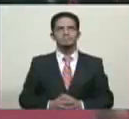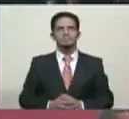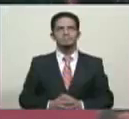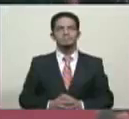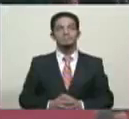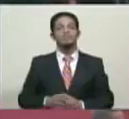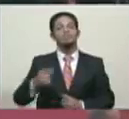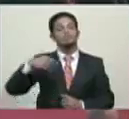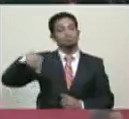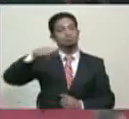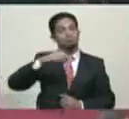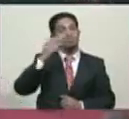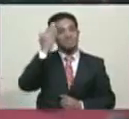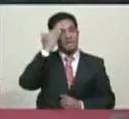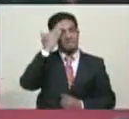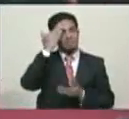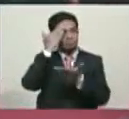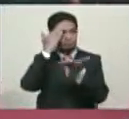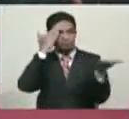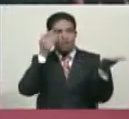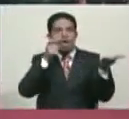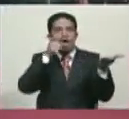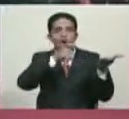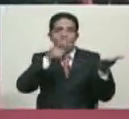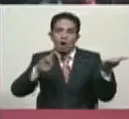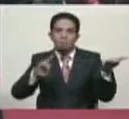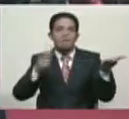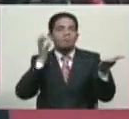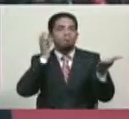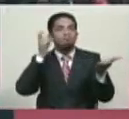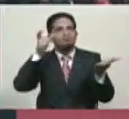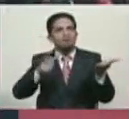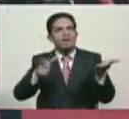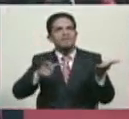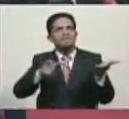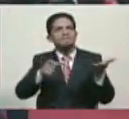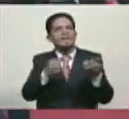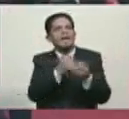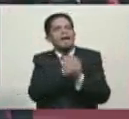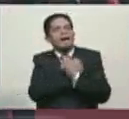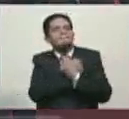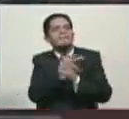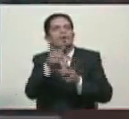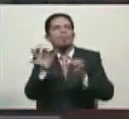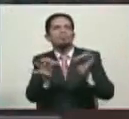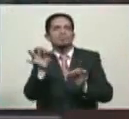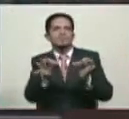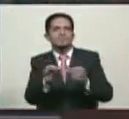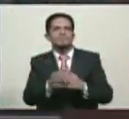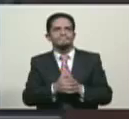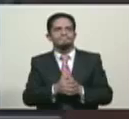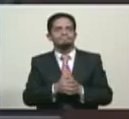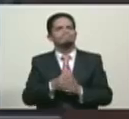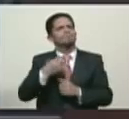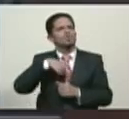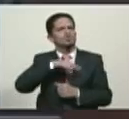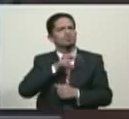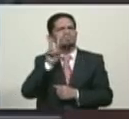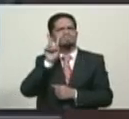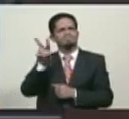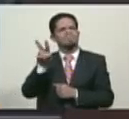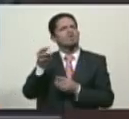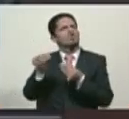Sabemos que son hombres y mujeres de justicia, y eso lo pudimos ver incluso con una exacta explicación